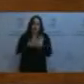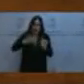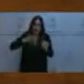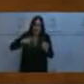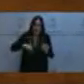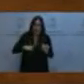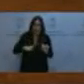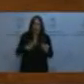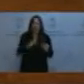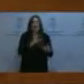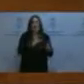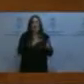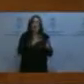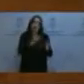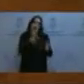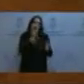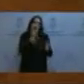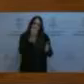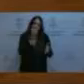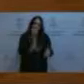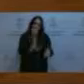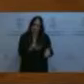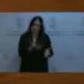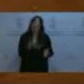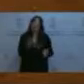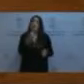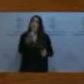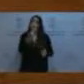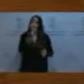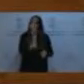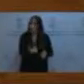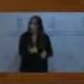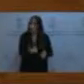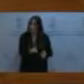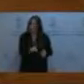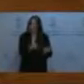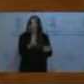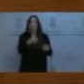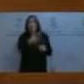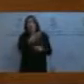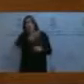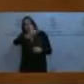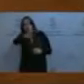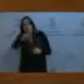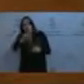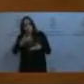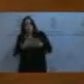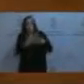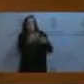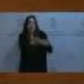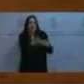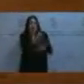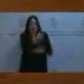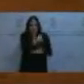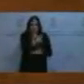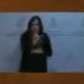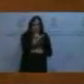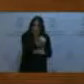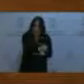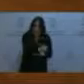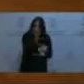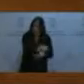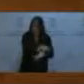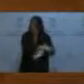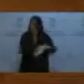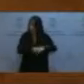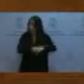Señorías socialistas, y también los que les dieron su confianza, los incumplimientos del